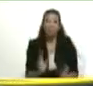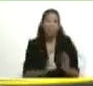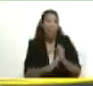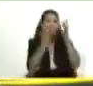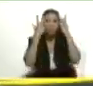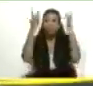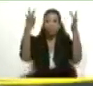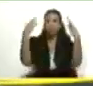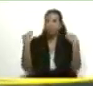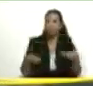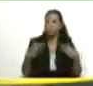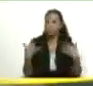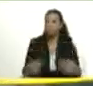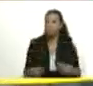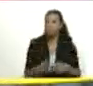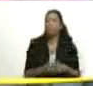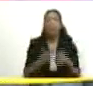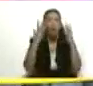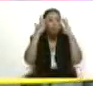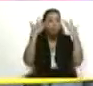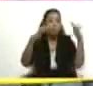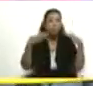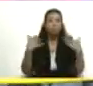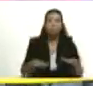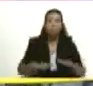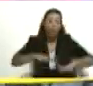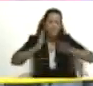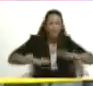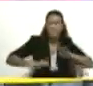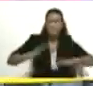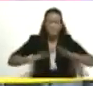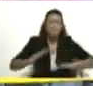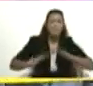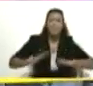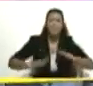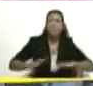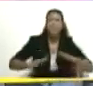genio de la percusión.